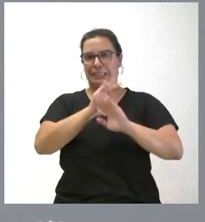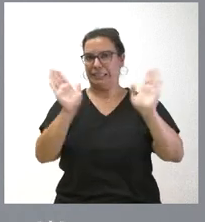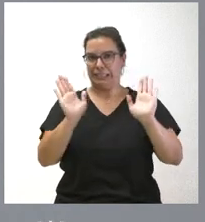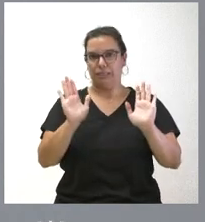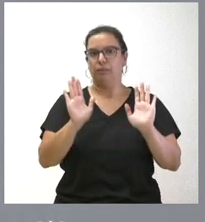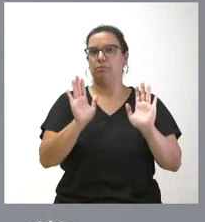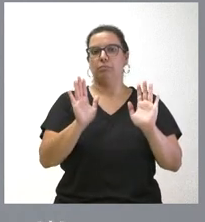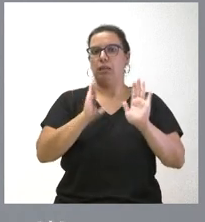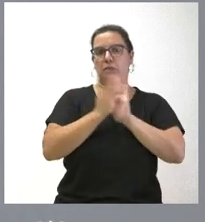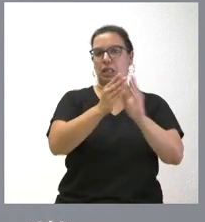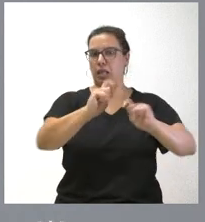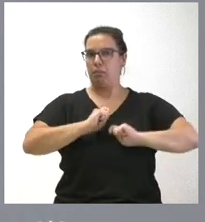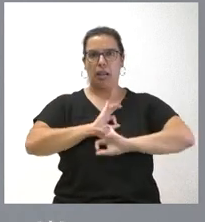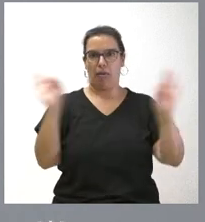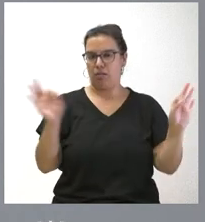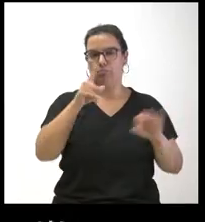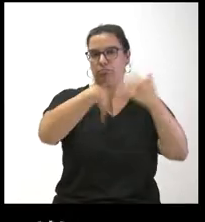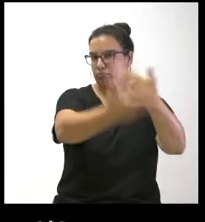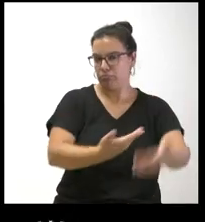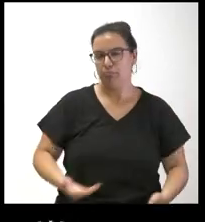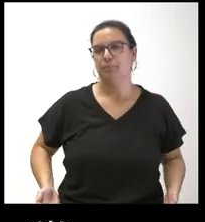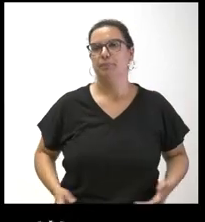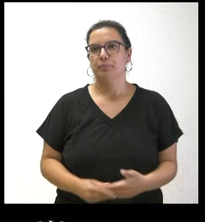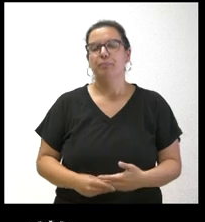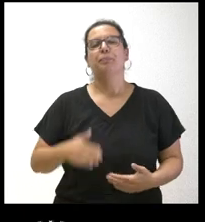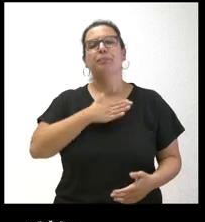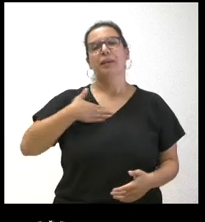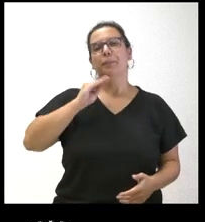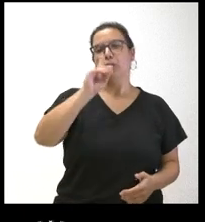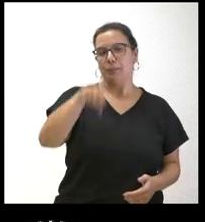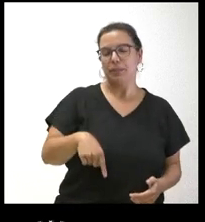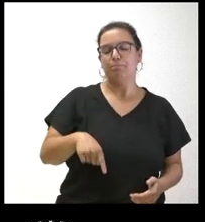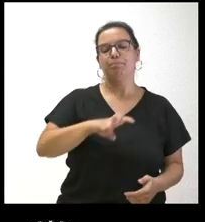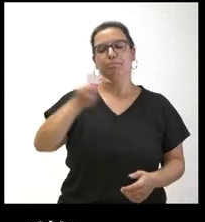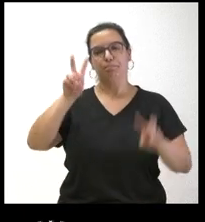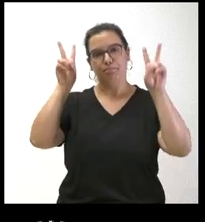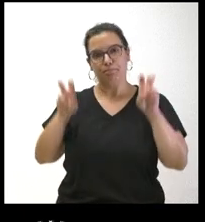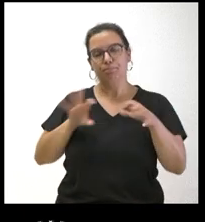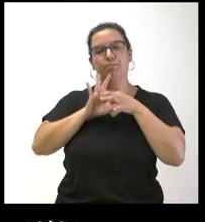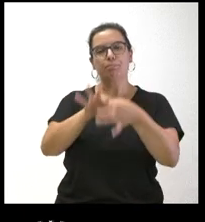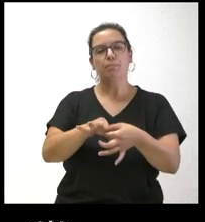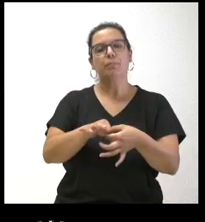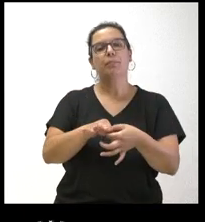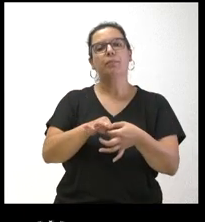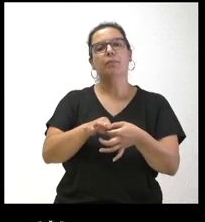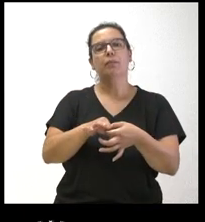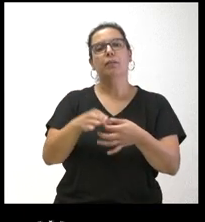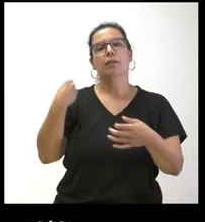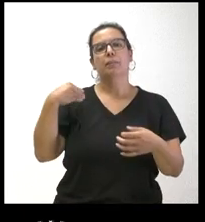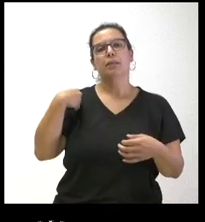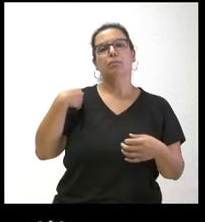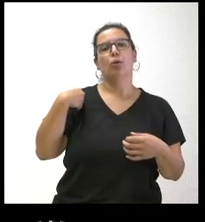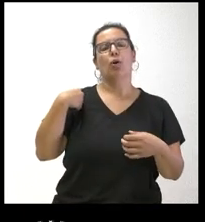Castilla iones y pasar el expediente por el consejo de gobierno si le quería preguntar también sobre un asunto relacionado con la cátedra de